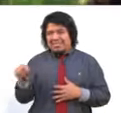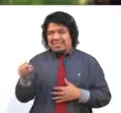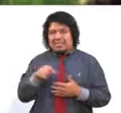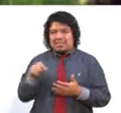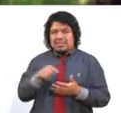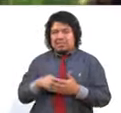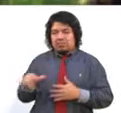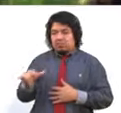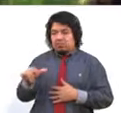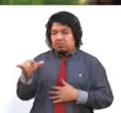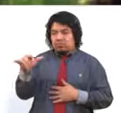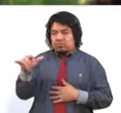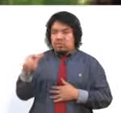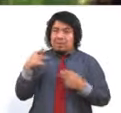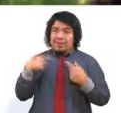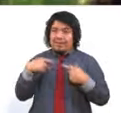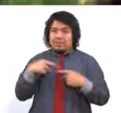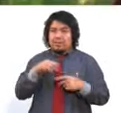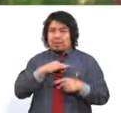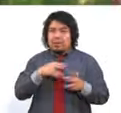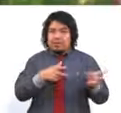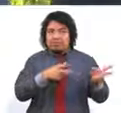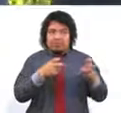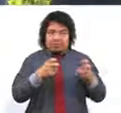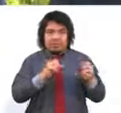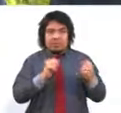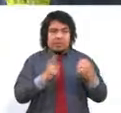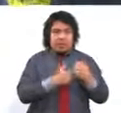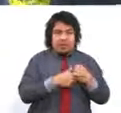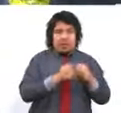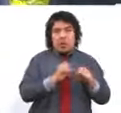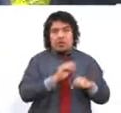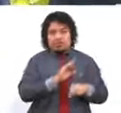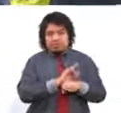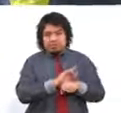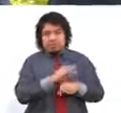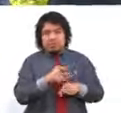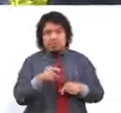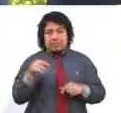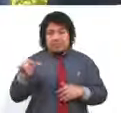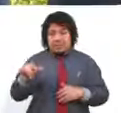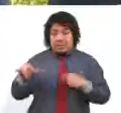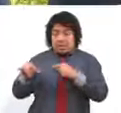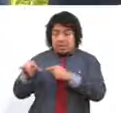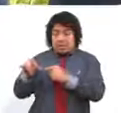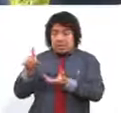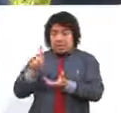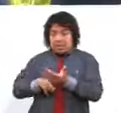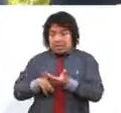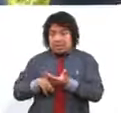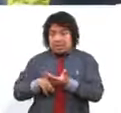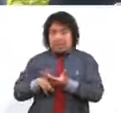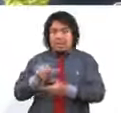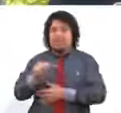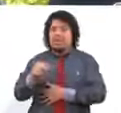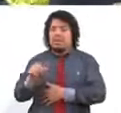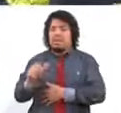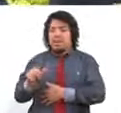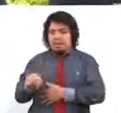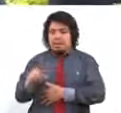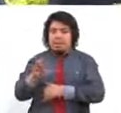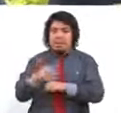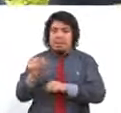de los drones que pueden apropiarse de ellos o tumbarlos? Todos estos aparatos traen ya una cosa que se llama anti-jammer, para